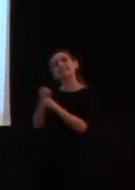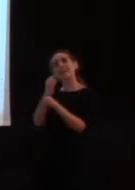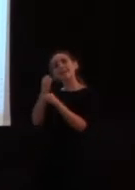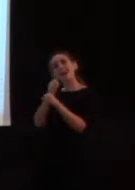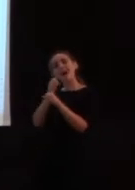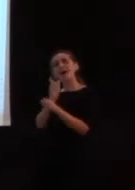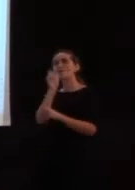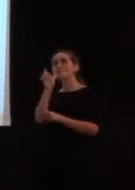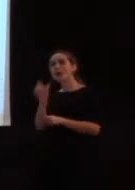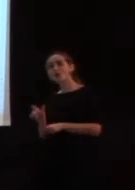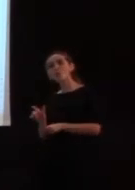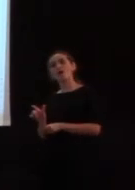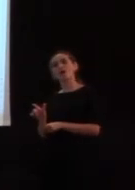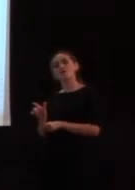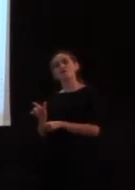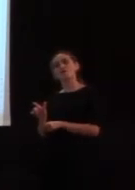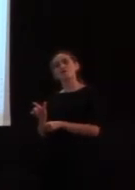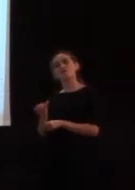académicos más formales.